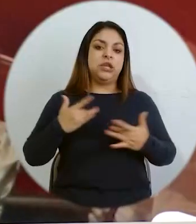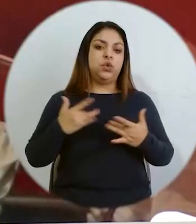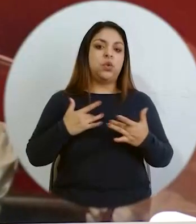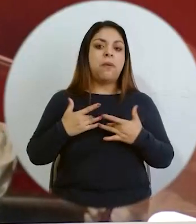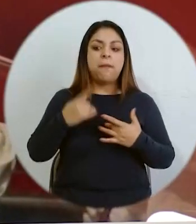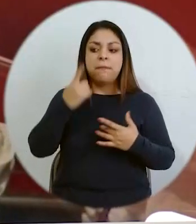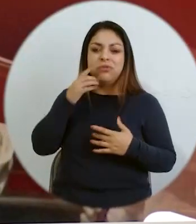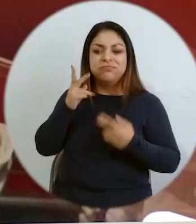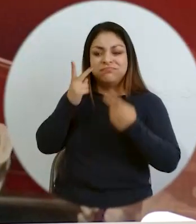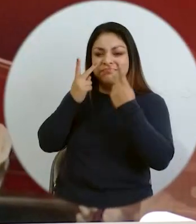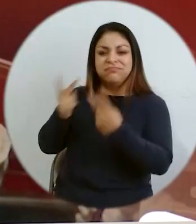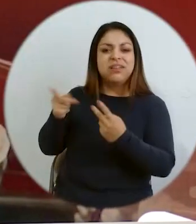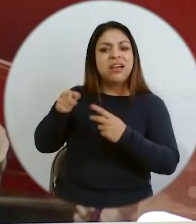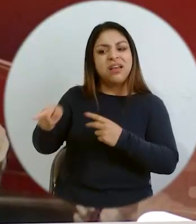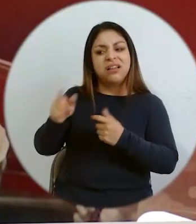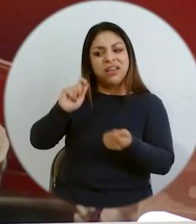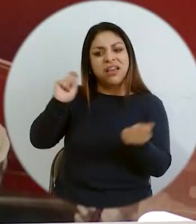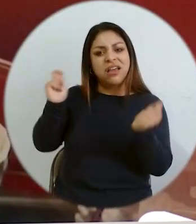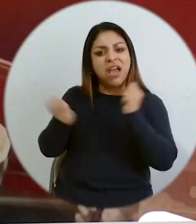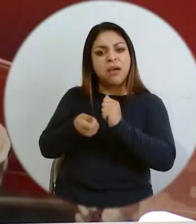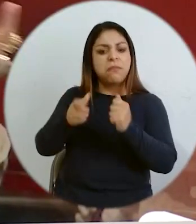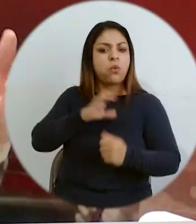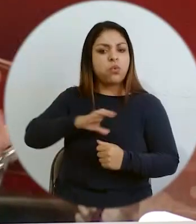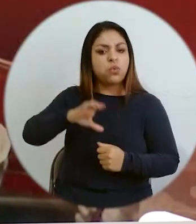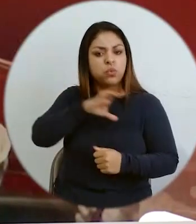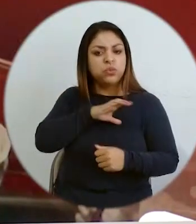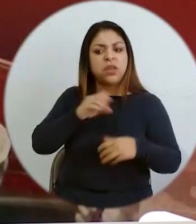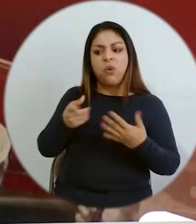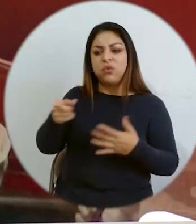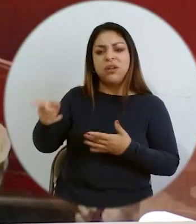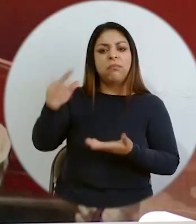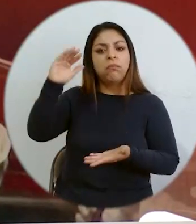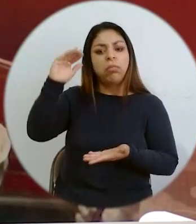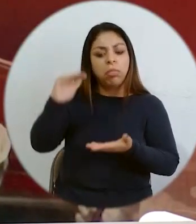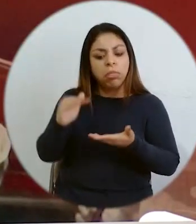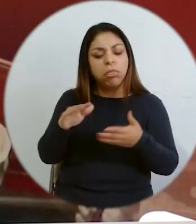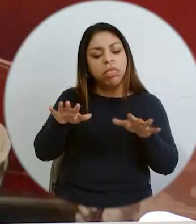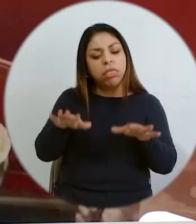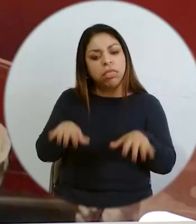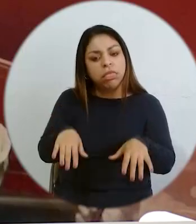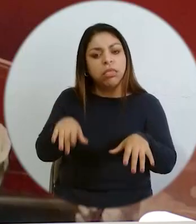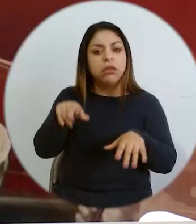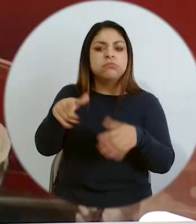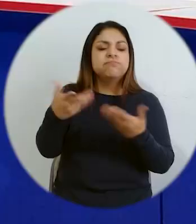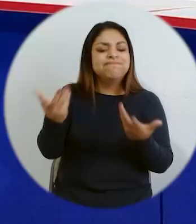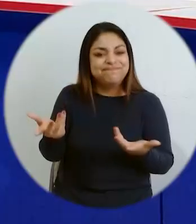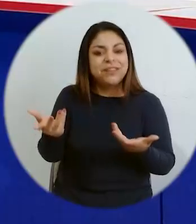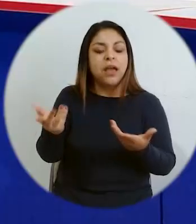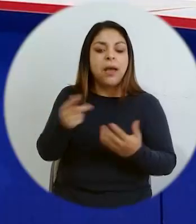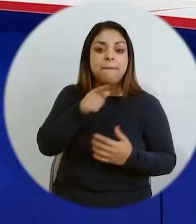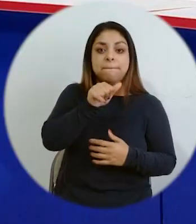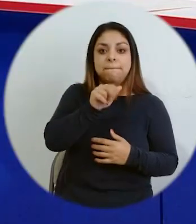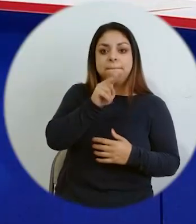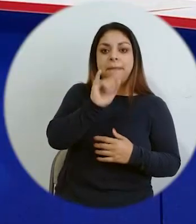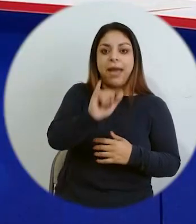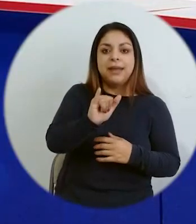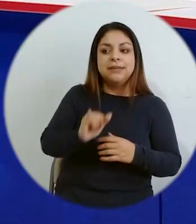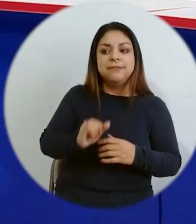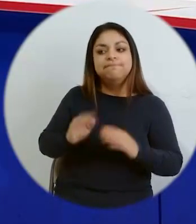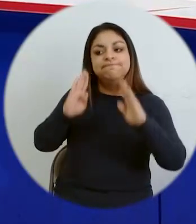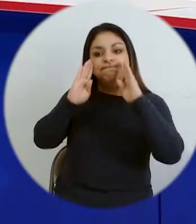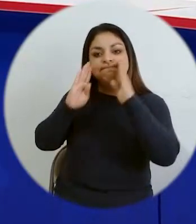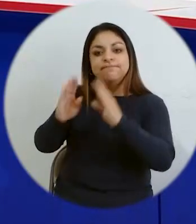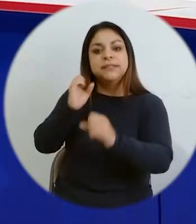comportamiento de la persona menor de edad, en su rendimiento o un cambio en su conducta. El patronato trabaja con sus